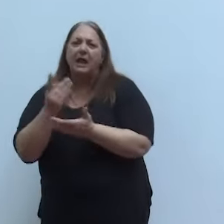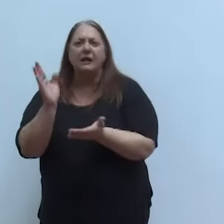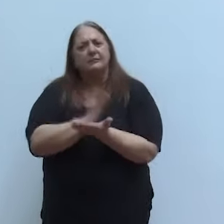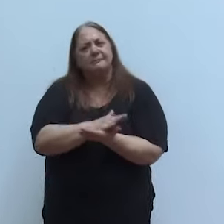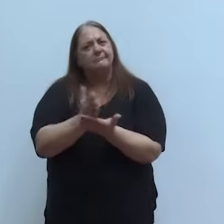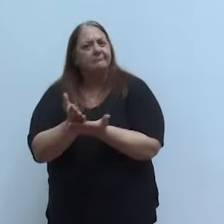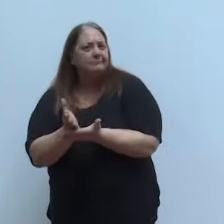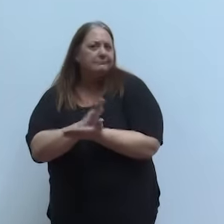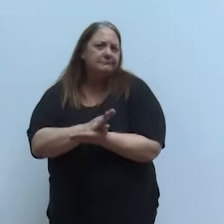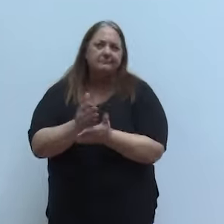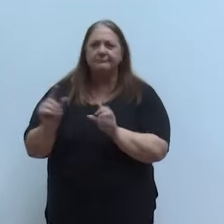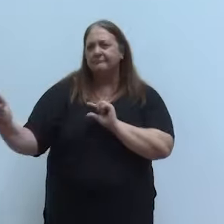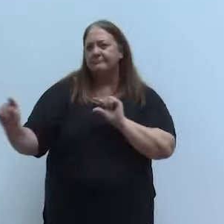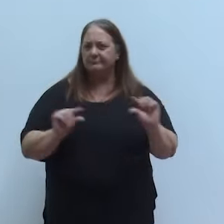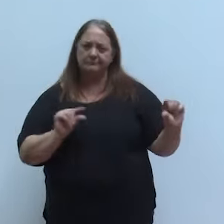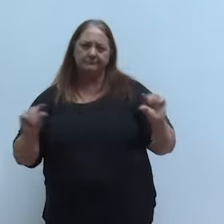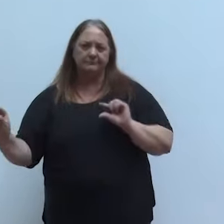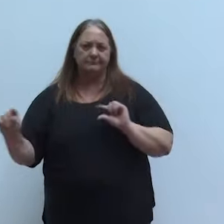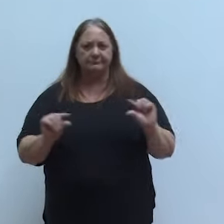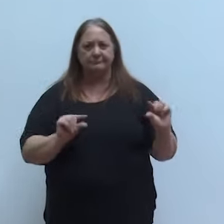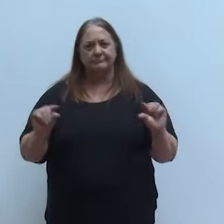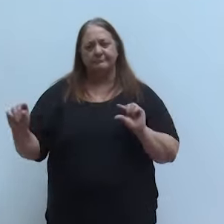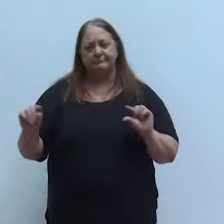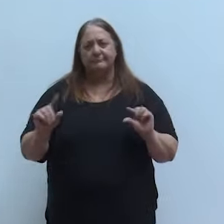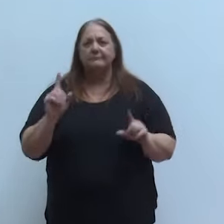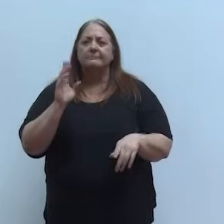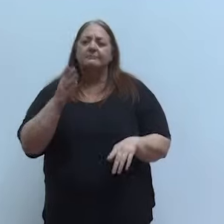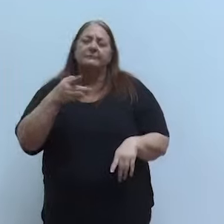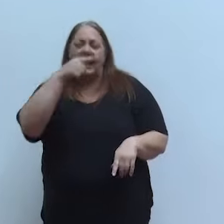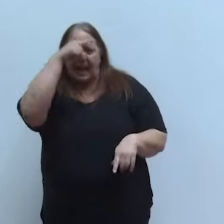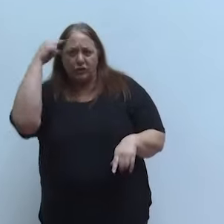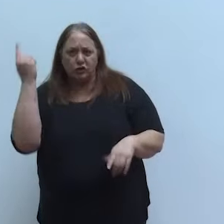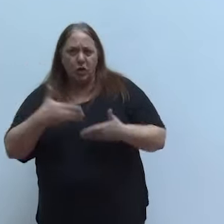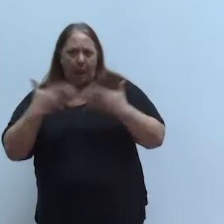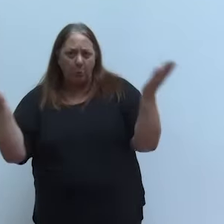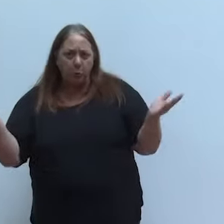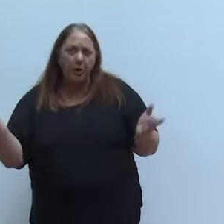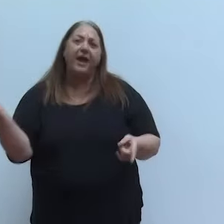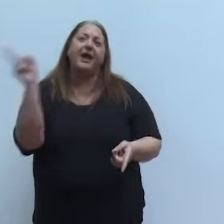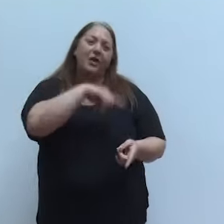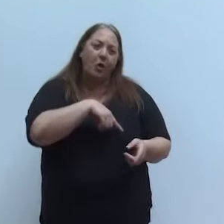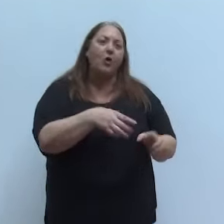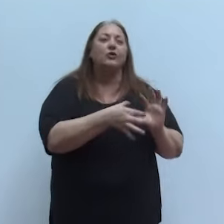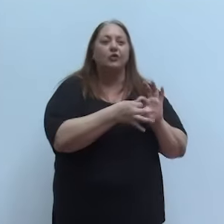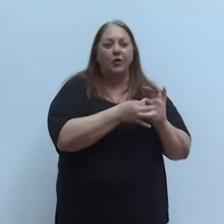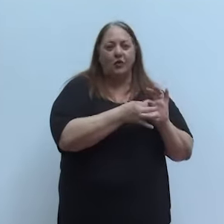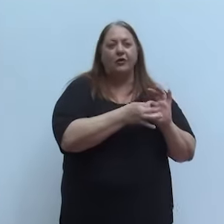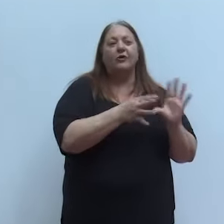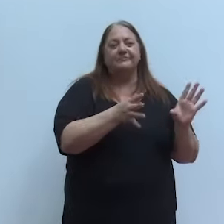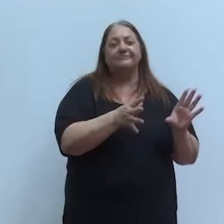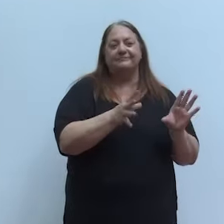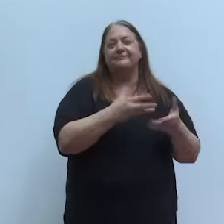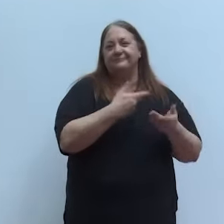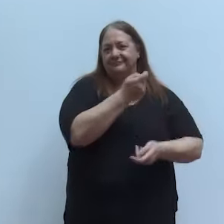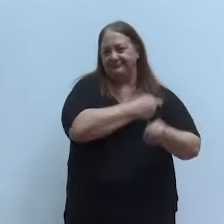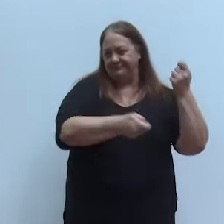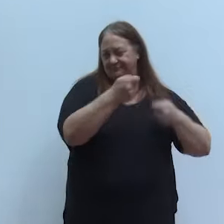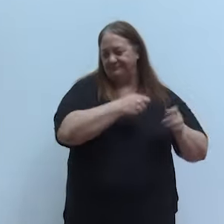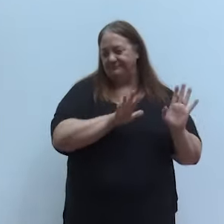adhería a ideas nacional populares y la mitad adhería ideas neoliberales es cierto el neoliberalismo no no había